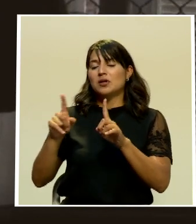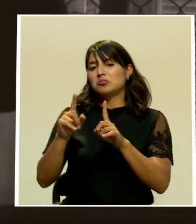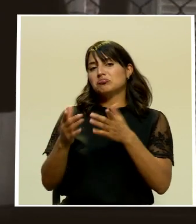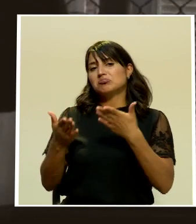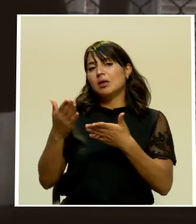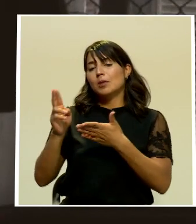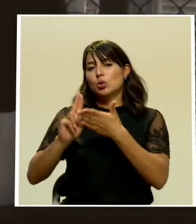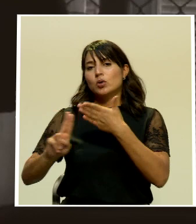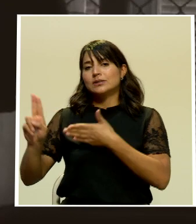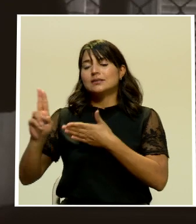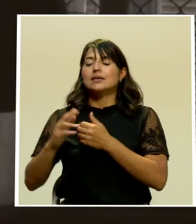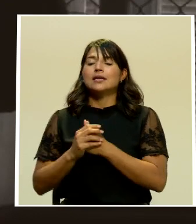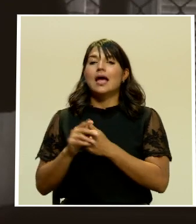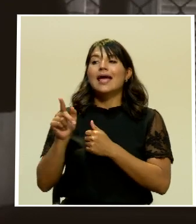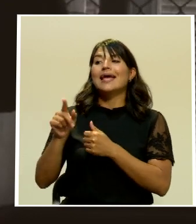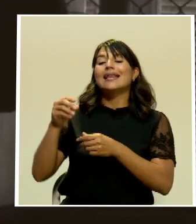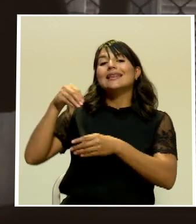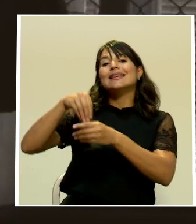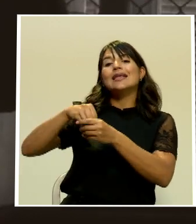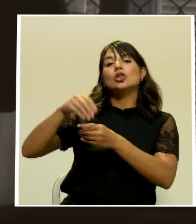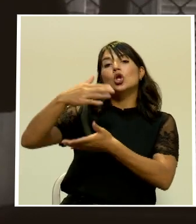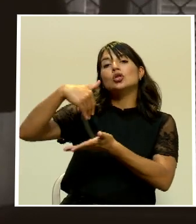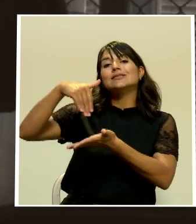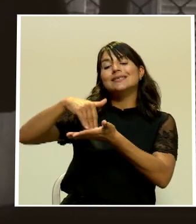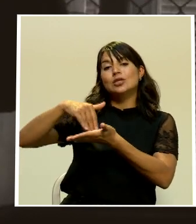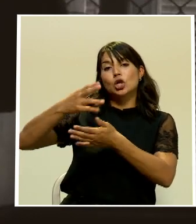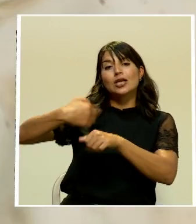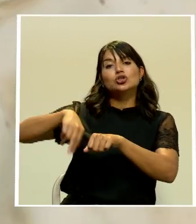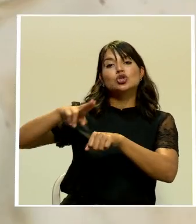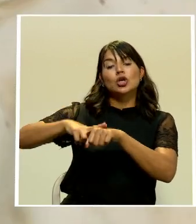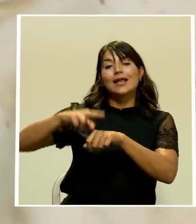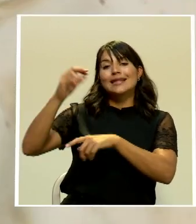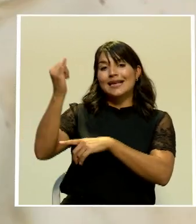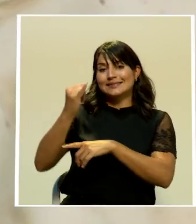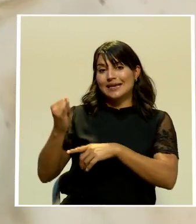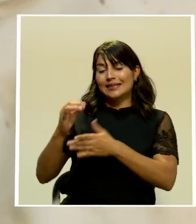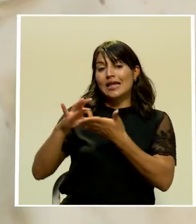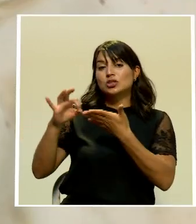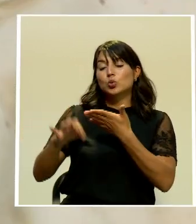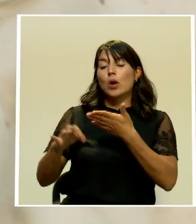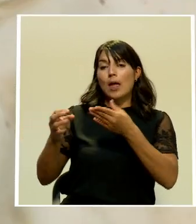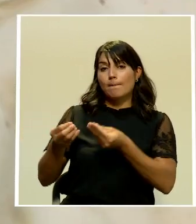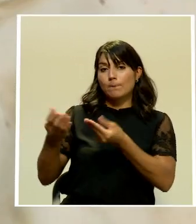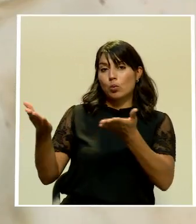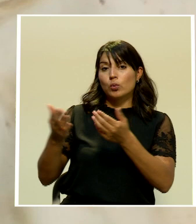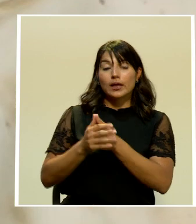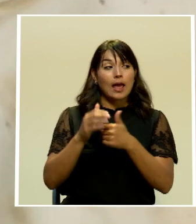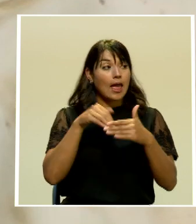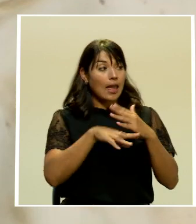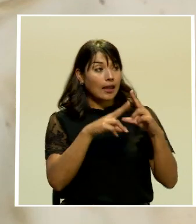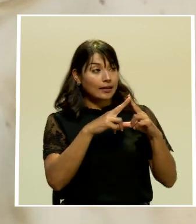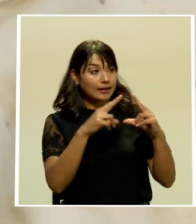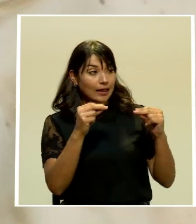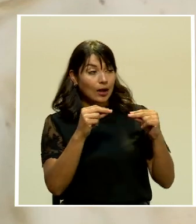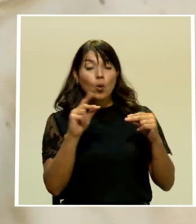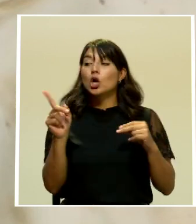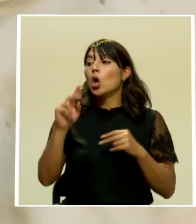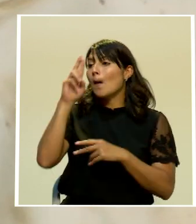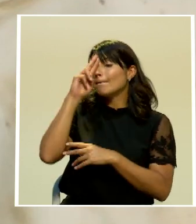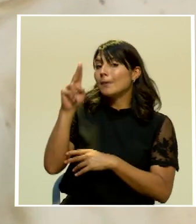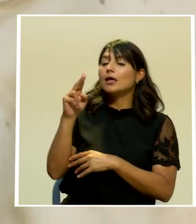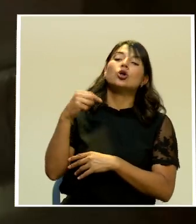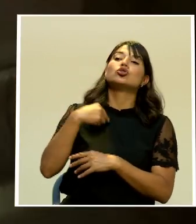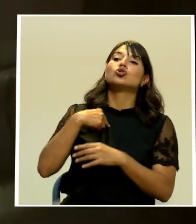Cinematográfica que pertenece al Centro Nacional de las Artes, una escuela pública donde aplicamos... ¿En Nicaragua? En México. En México. Sí, yo